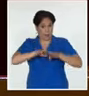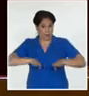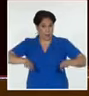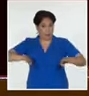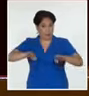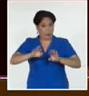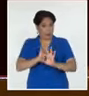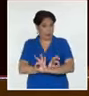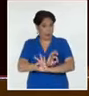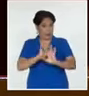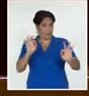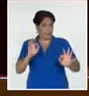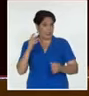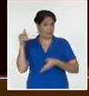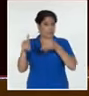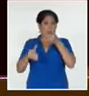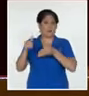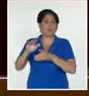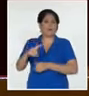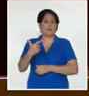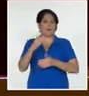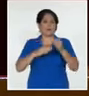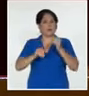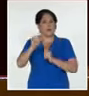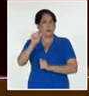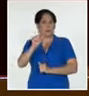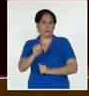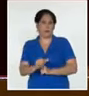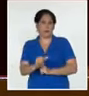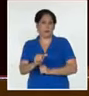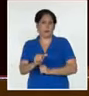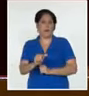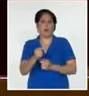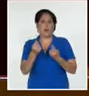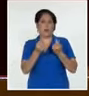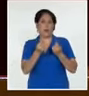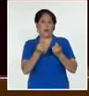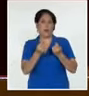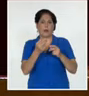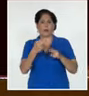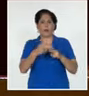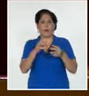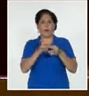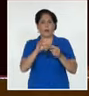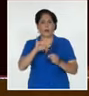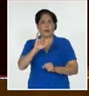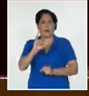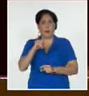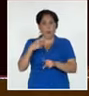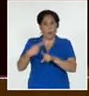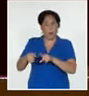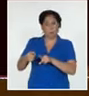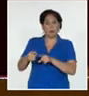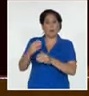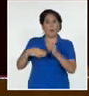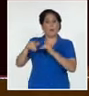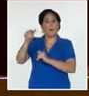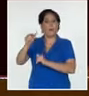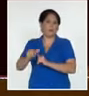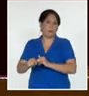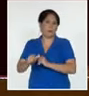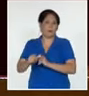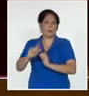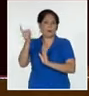especial, comparecieron el viceprimer ministro y ministro de Economía, Alejandro Gil, y el ministro de Energía y Minas, Vicente